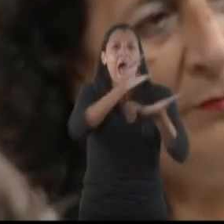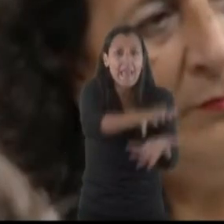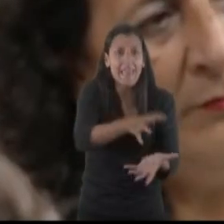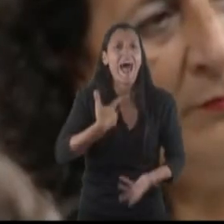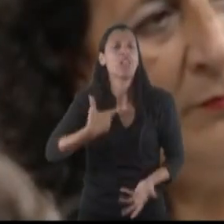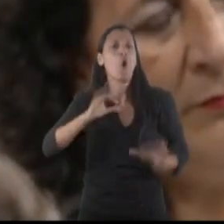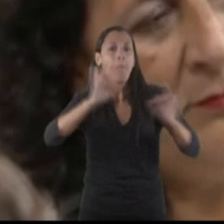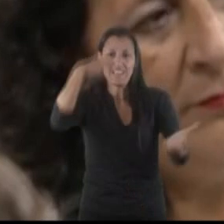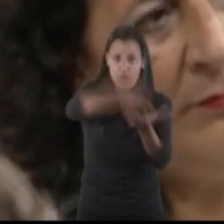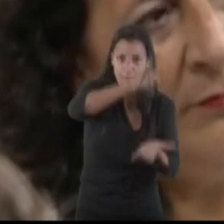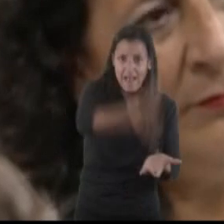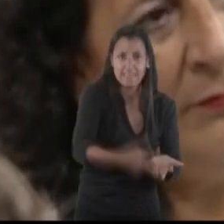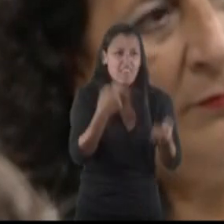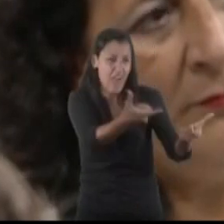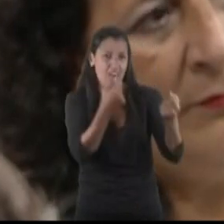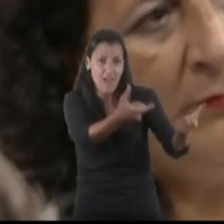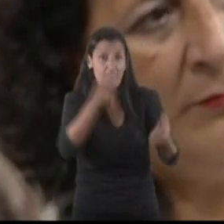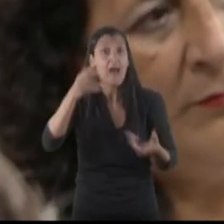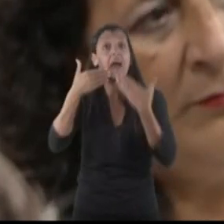vacaciones pagas,